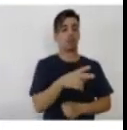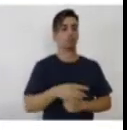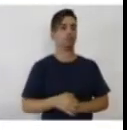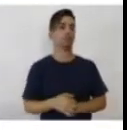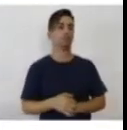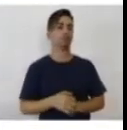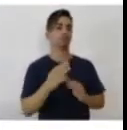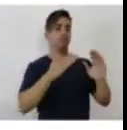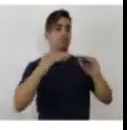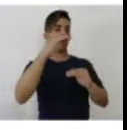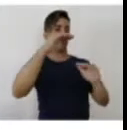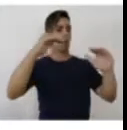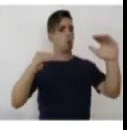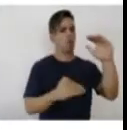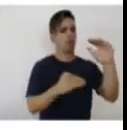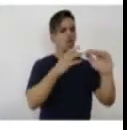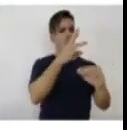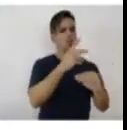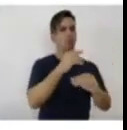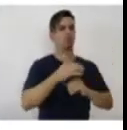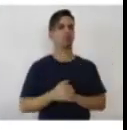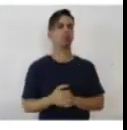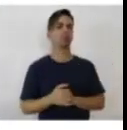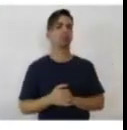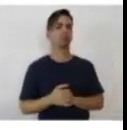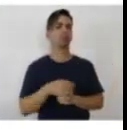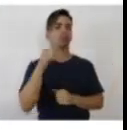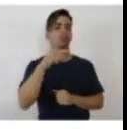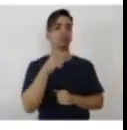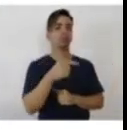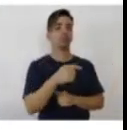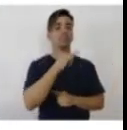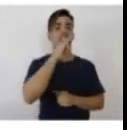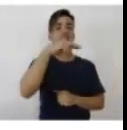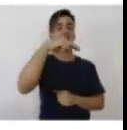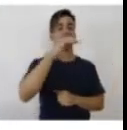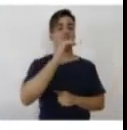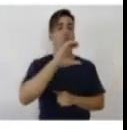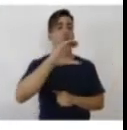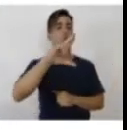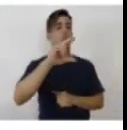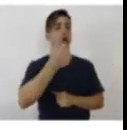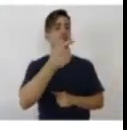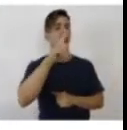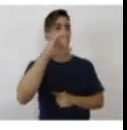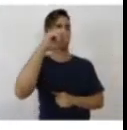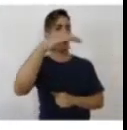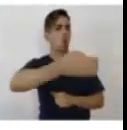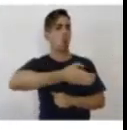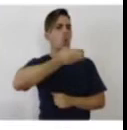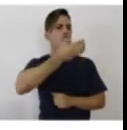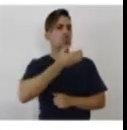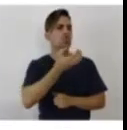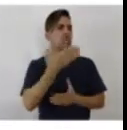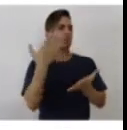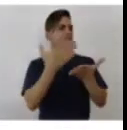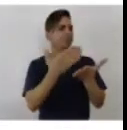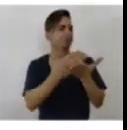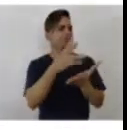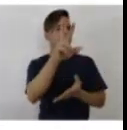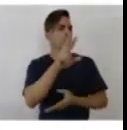la inecuación ya se introduce como concepto en la secundaria básica.